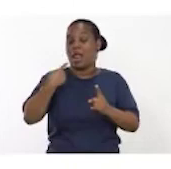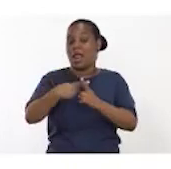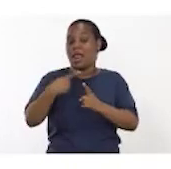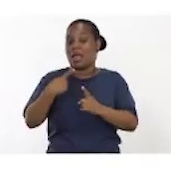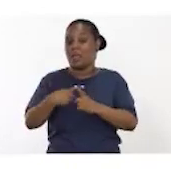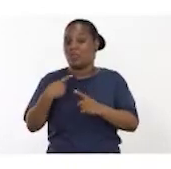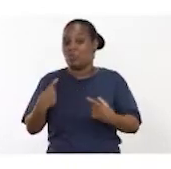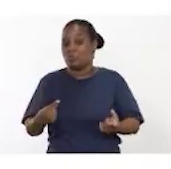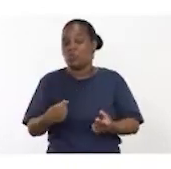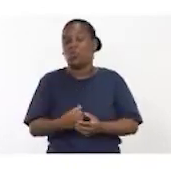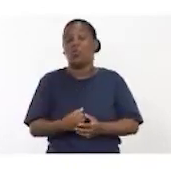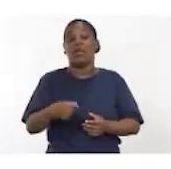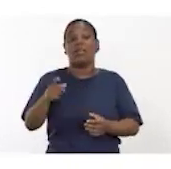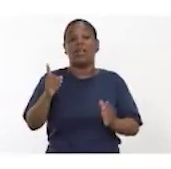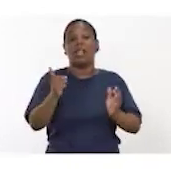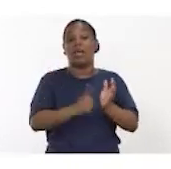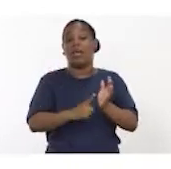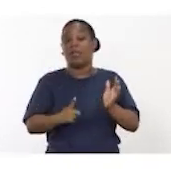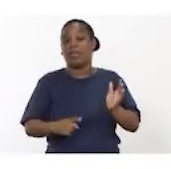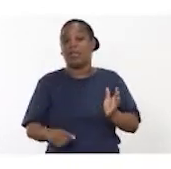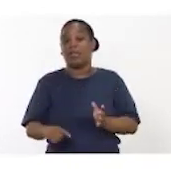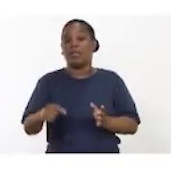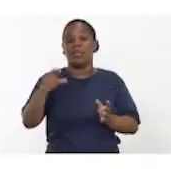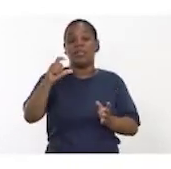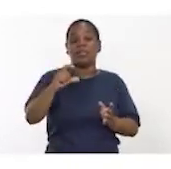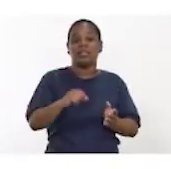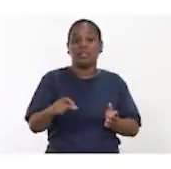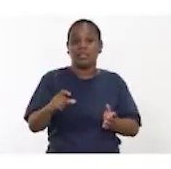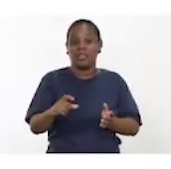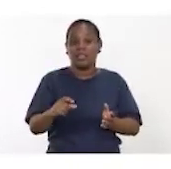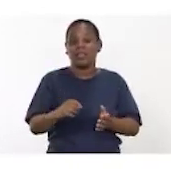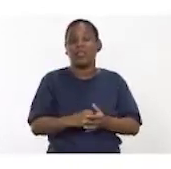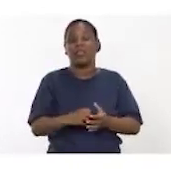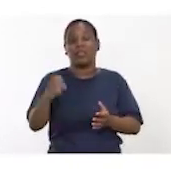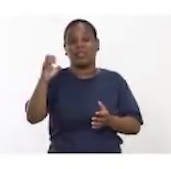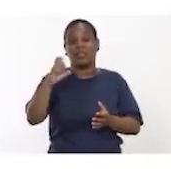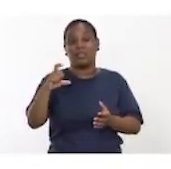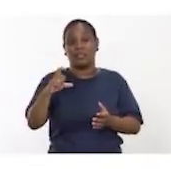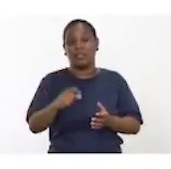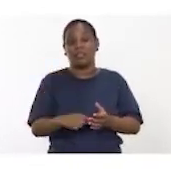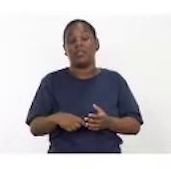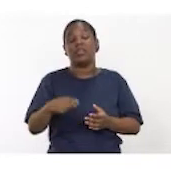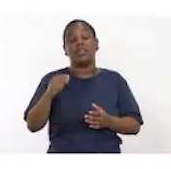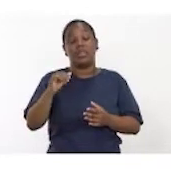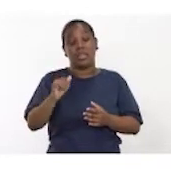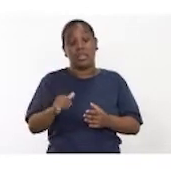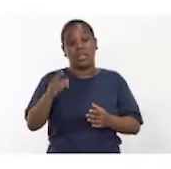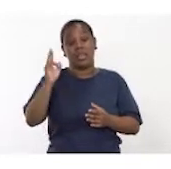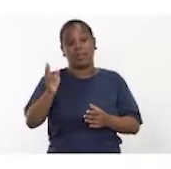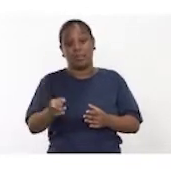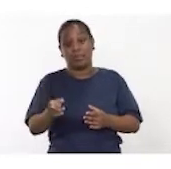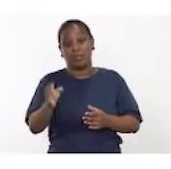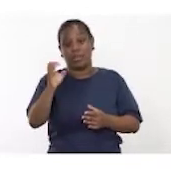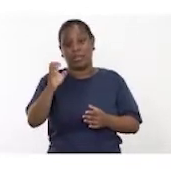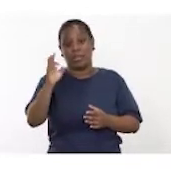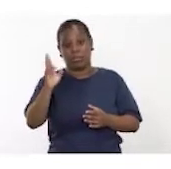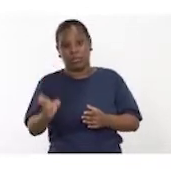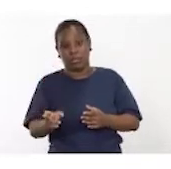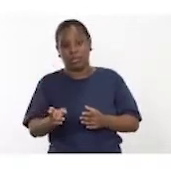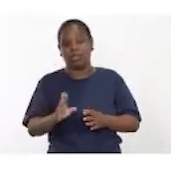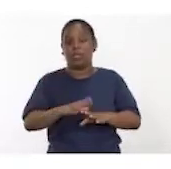inicial va a ser igual a la suma de la energía cinética de la potencial y la potencial